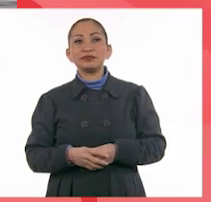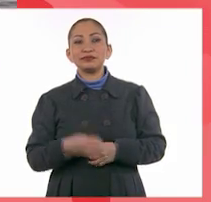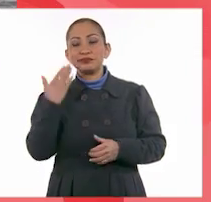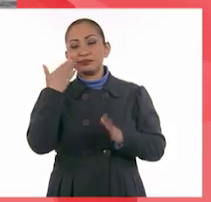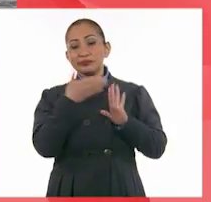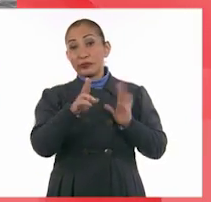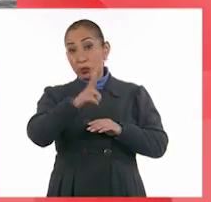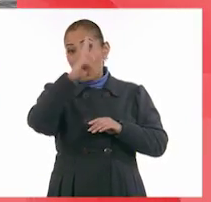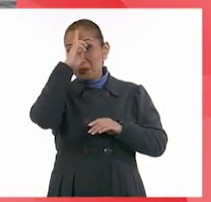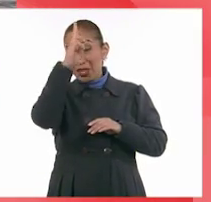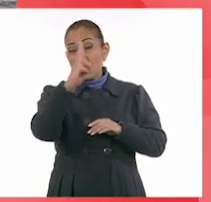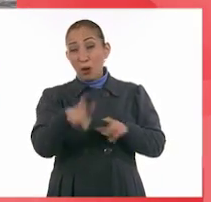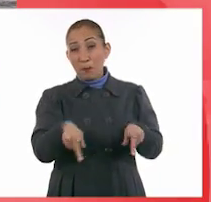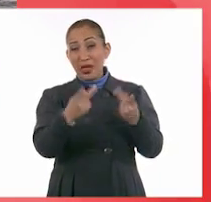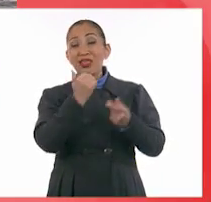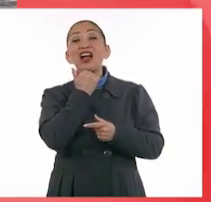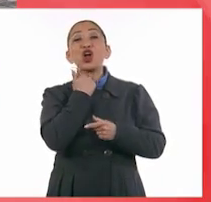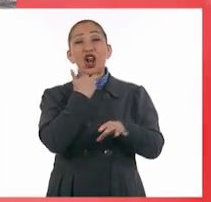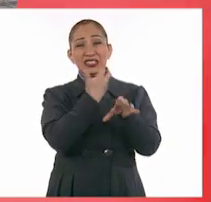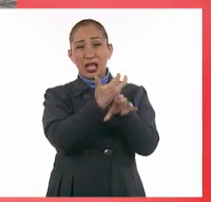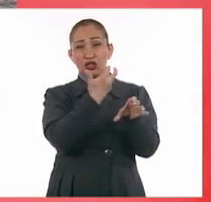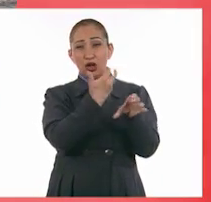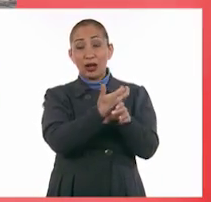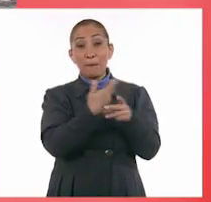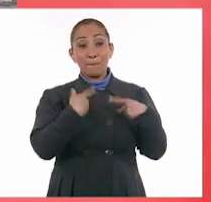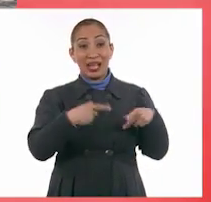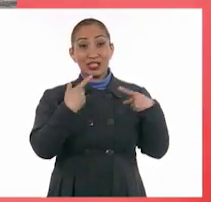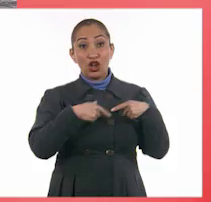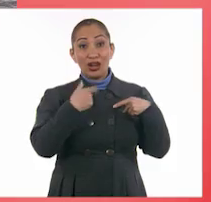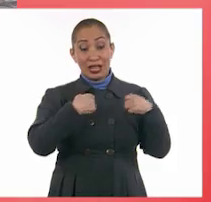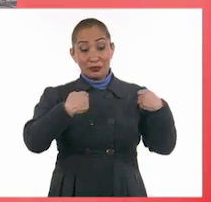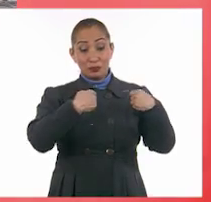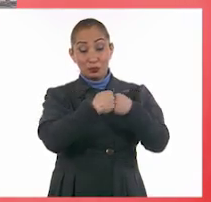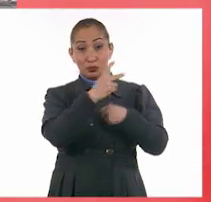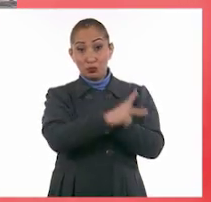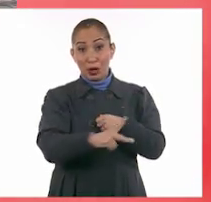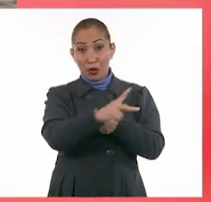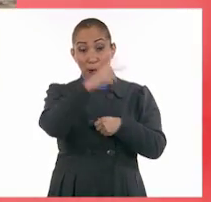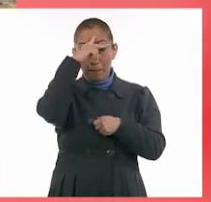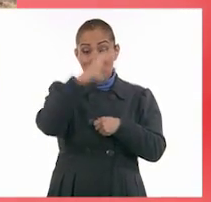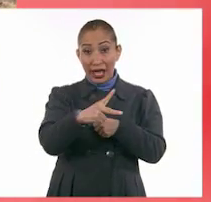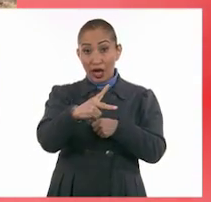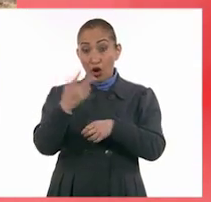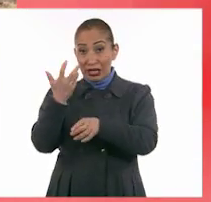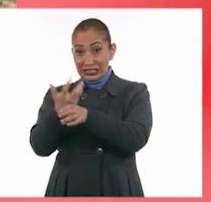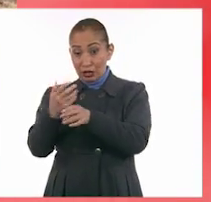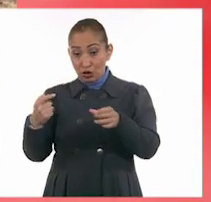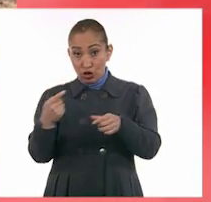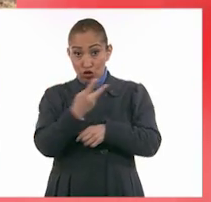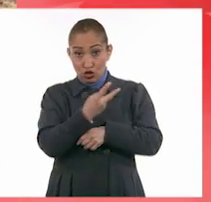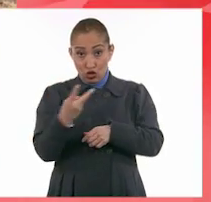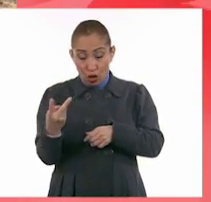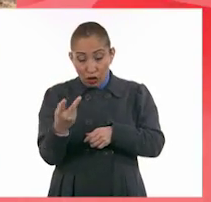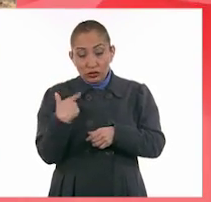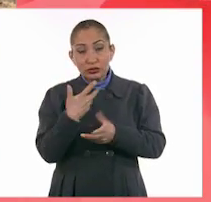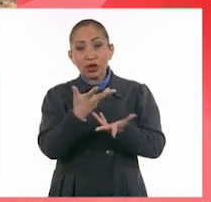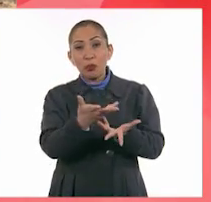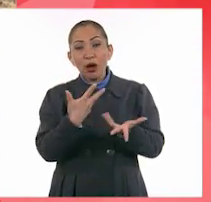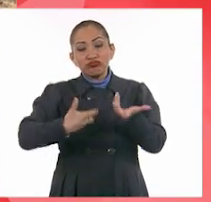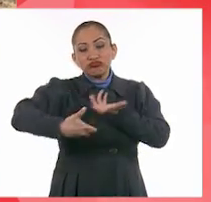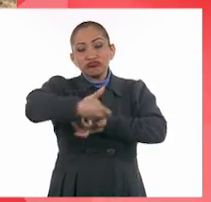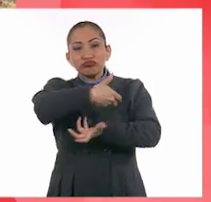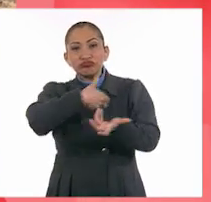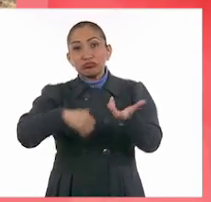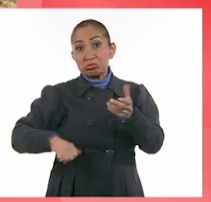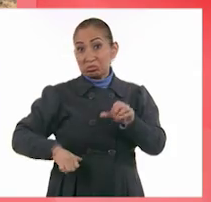Durante la prohibición del alcohol en Estados Unidos, los poblados fronterizos entre México y el vecino país tuvieron una